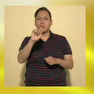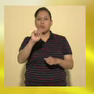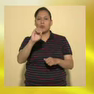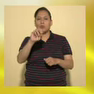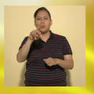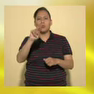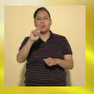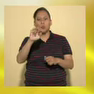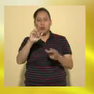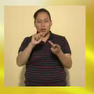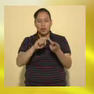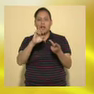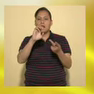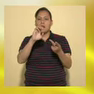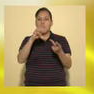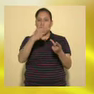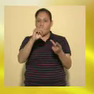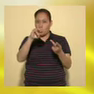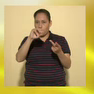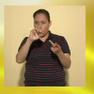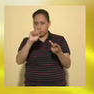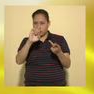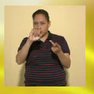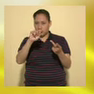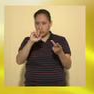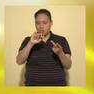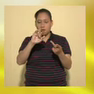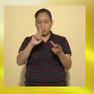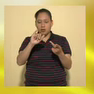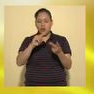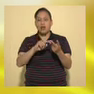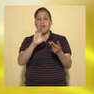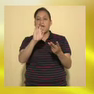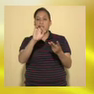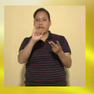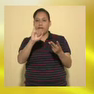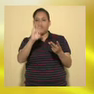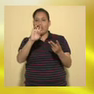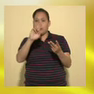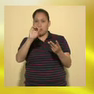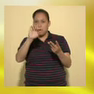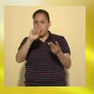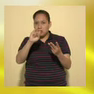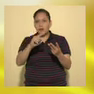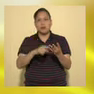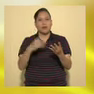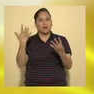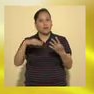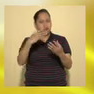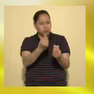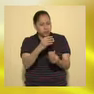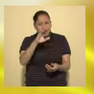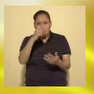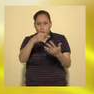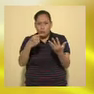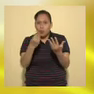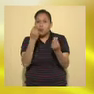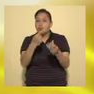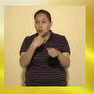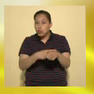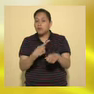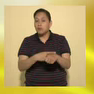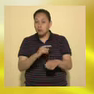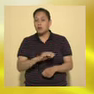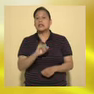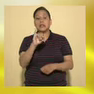eso? Homocistinuria, galactosemia, fibrosis quística. ¡Madre santa! ¿Qué por es eso, mencionar algunas? Probablemente